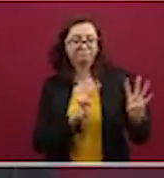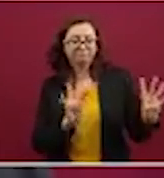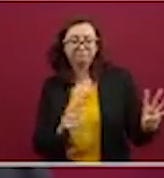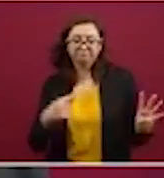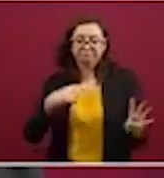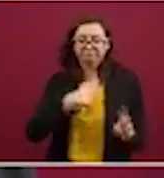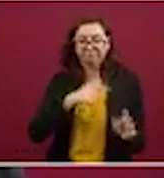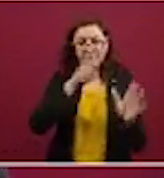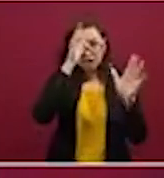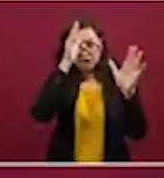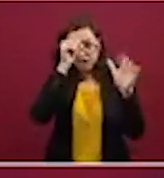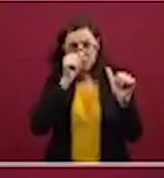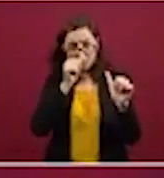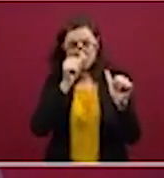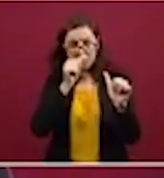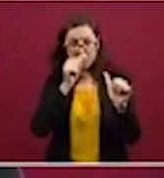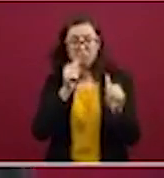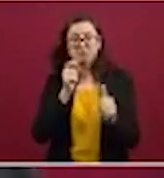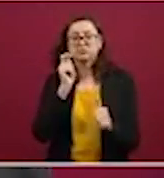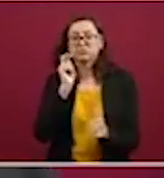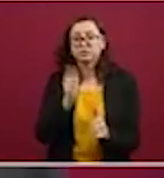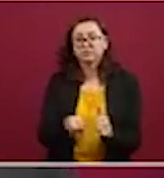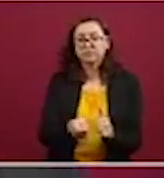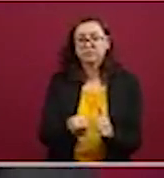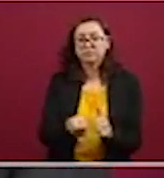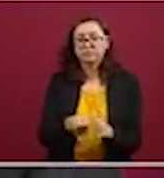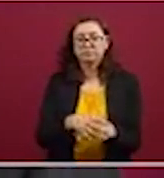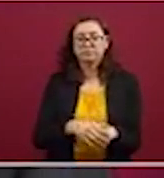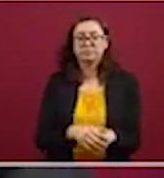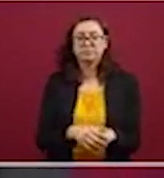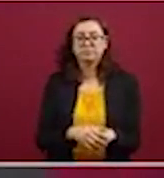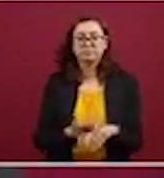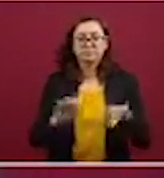qué consiste en ampliar un fondo